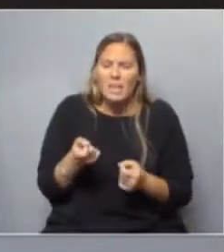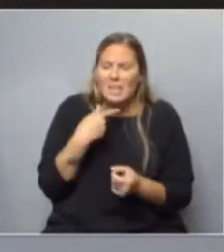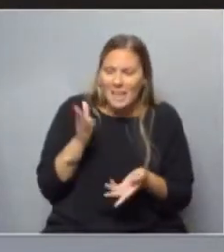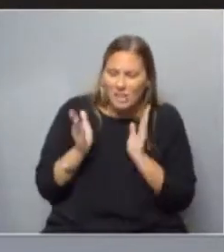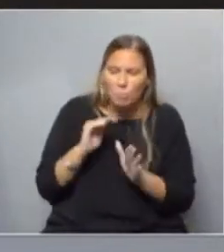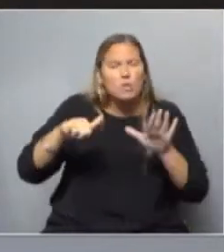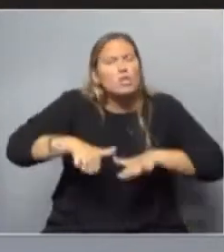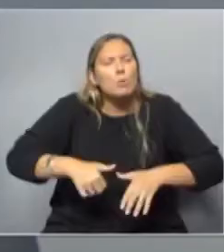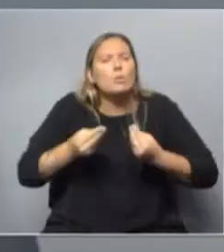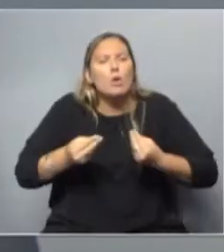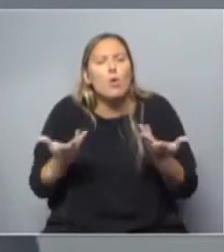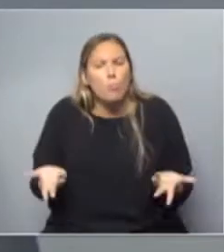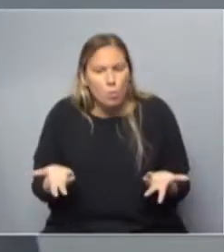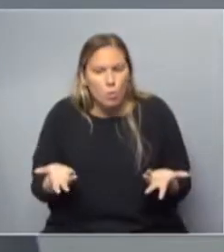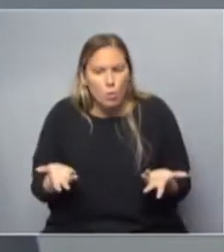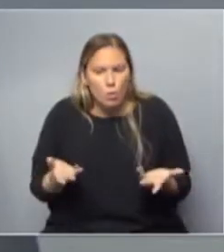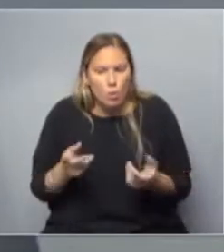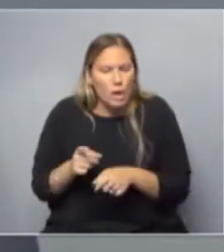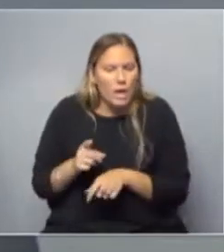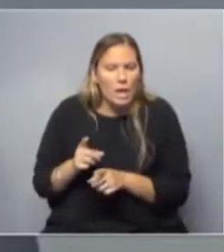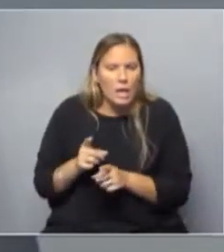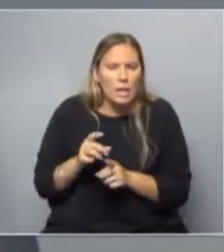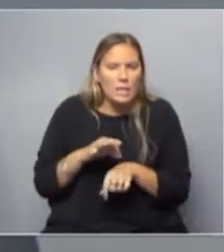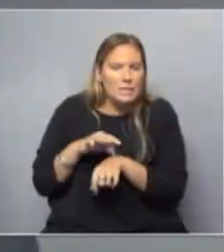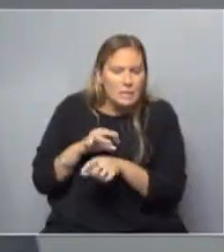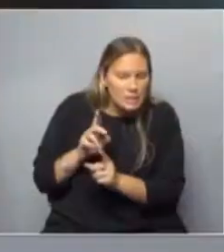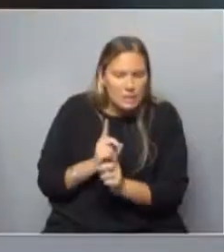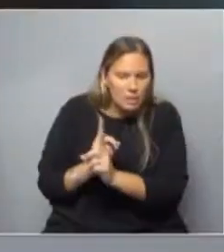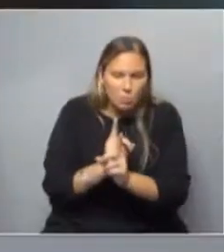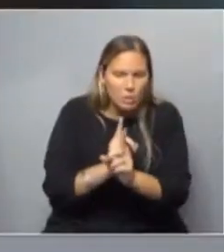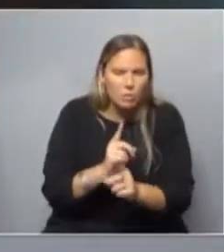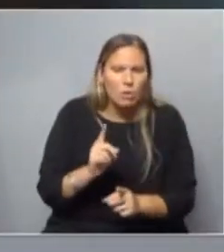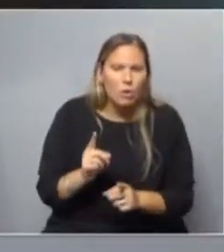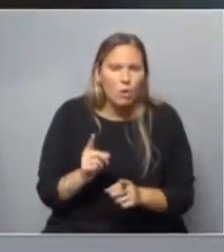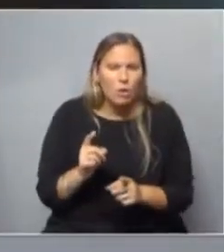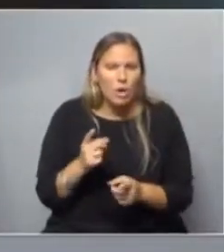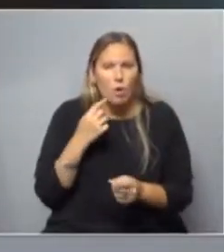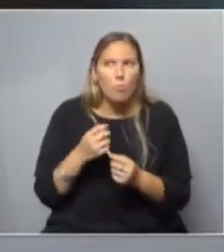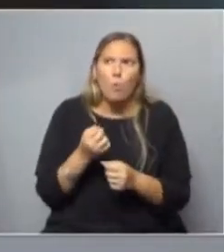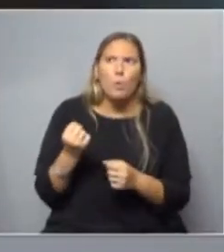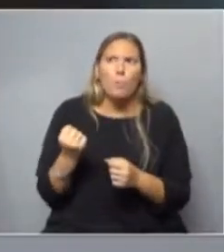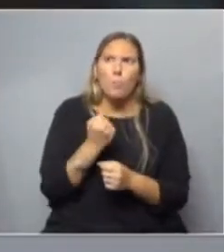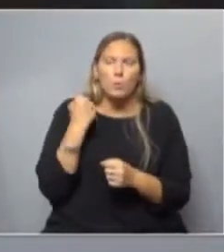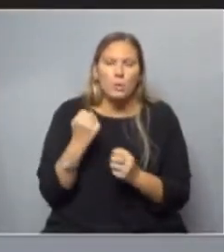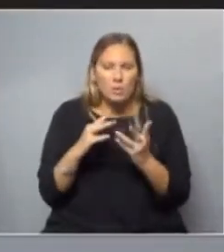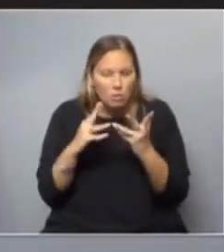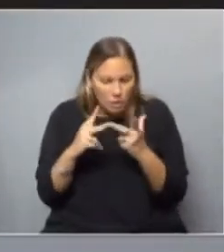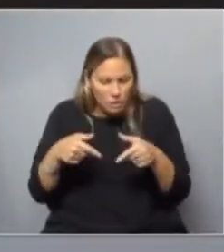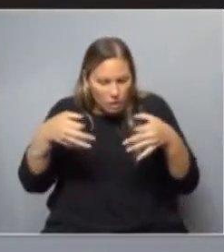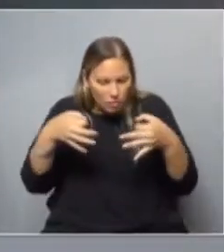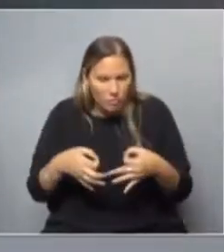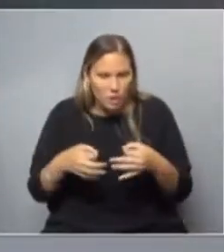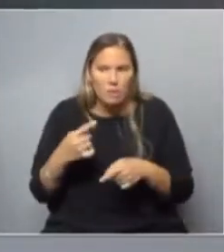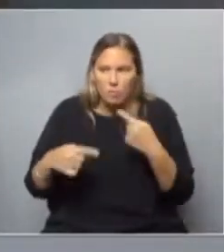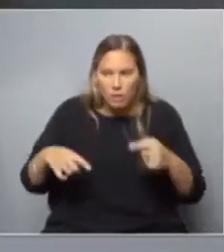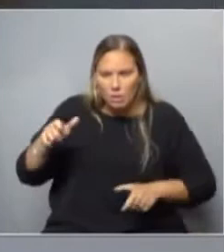que dura 6 meses? O sea, el seguimiento de esas personas es necesario como articular muchos jugadores